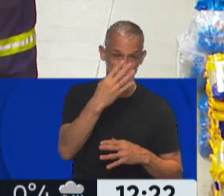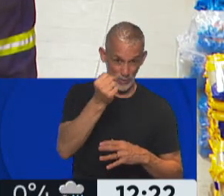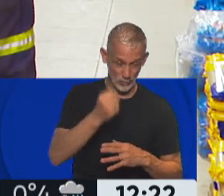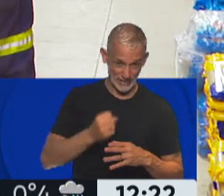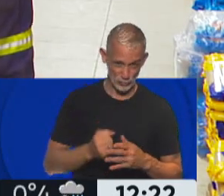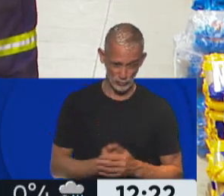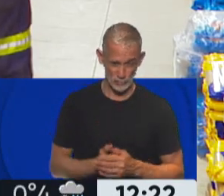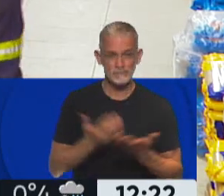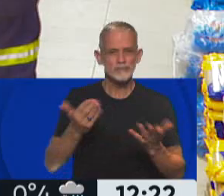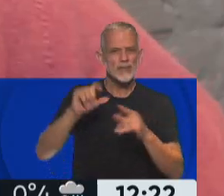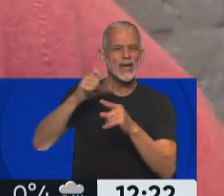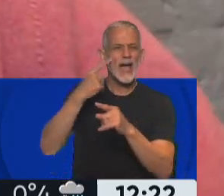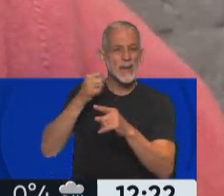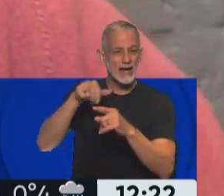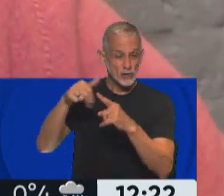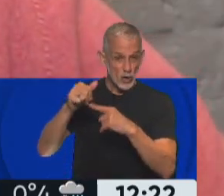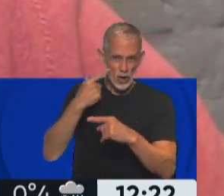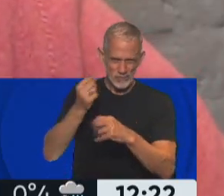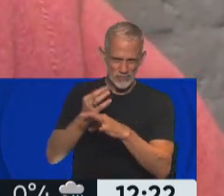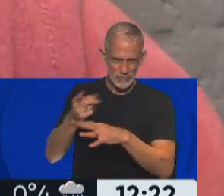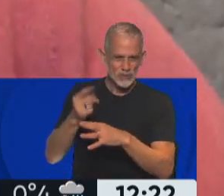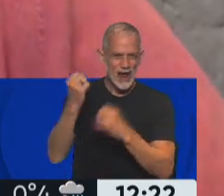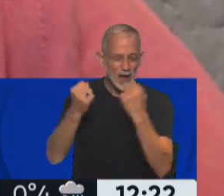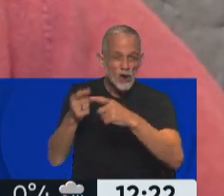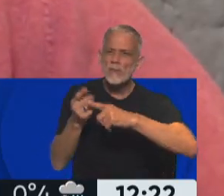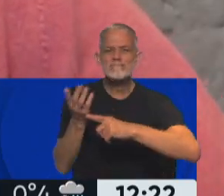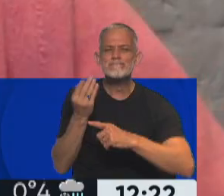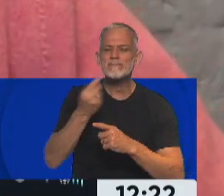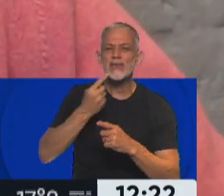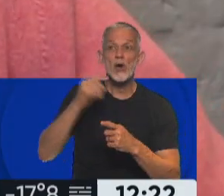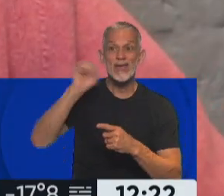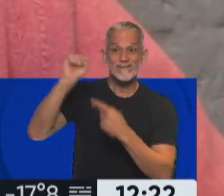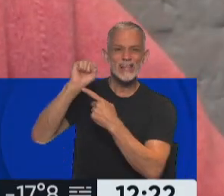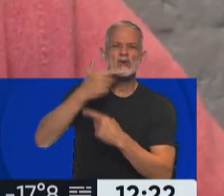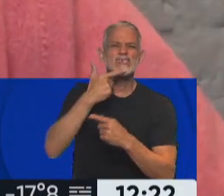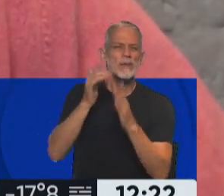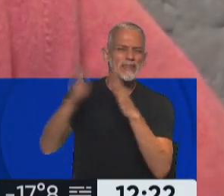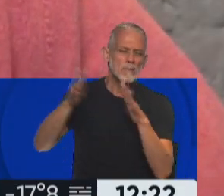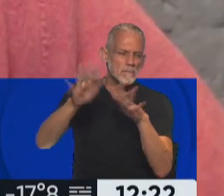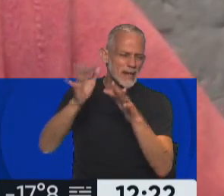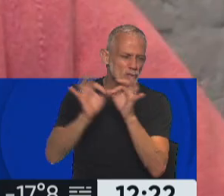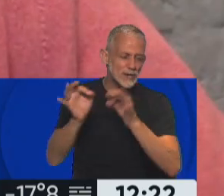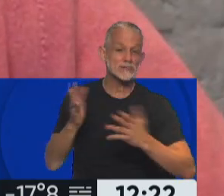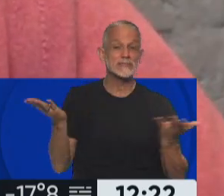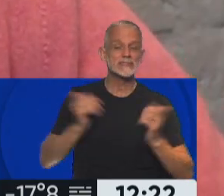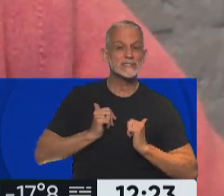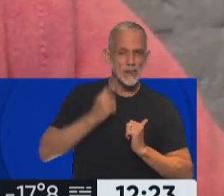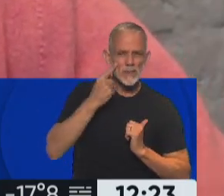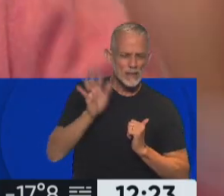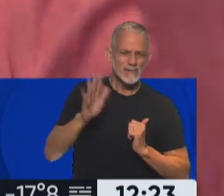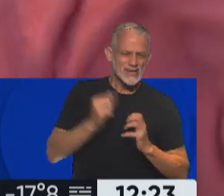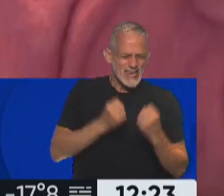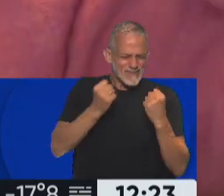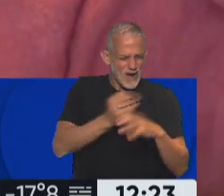pesos. Camaño también se refirió a lo que podría arrojar la inflación de septiembre. Uno espera que después de ese esfuerzo por